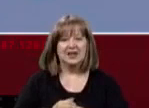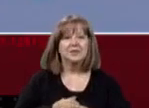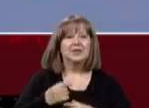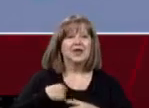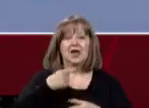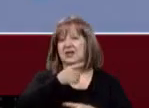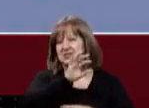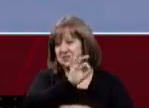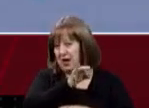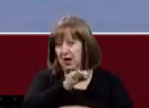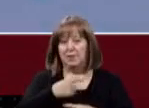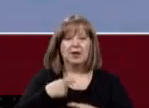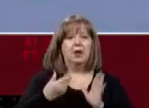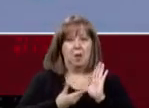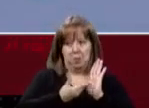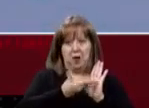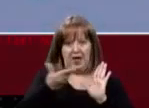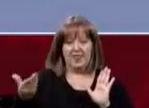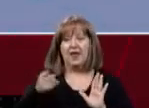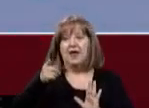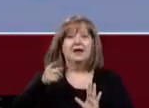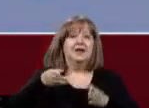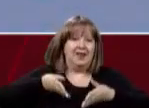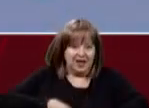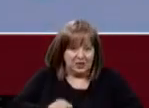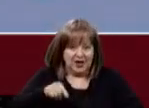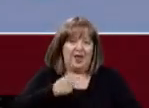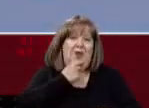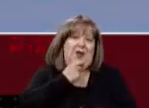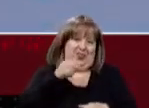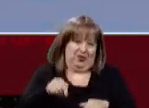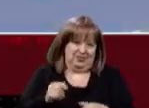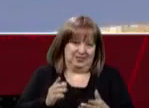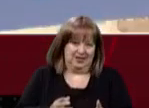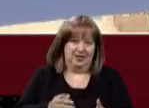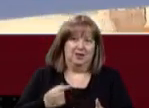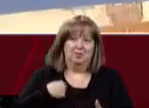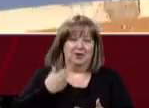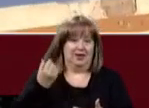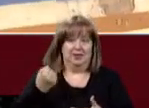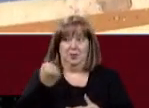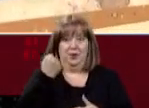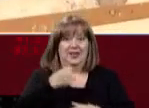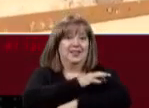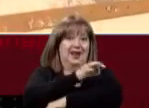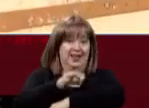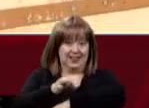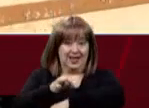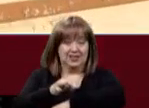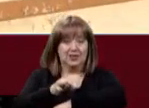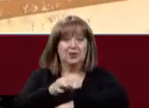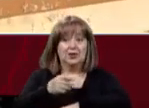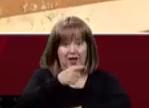ver en distintos lugares. Reitero, es mendocino porque es muy importante que un destacado artista como él